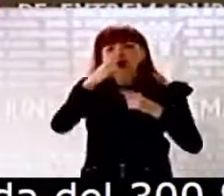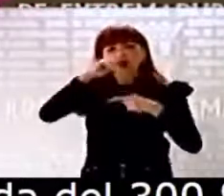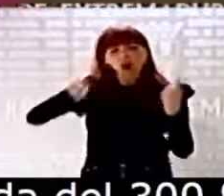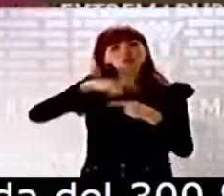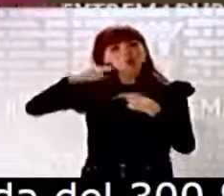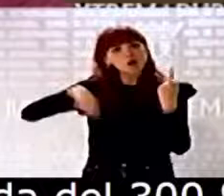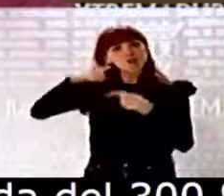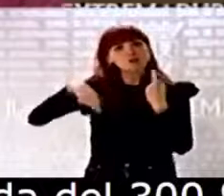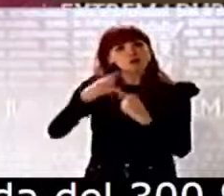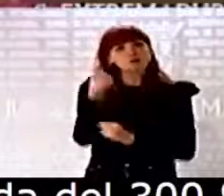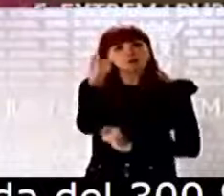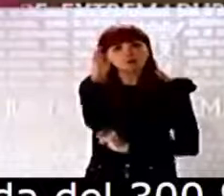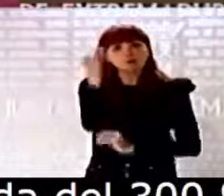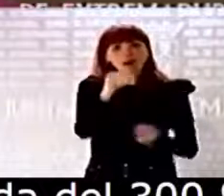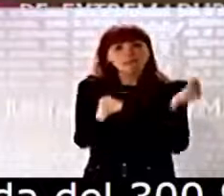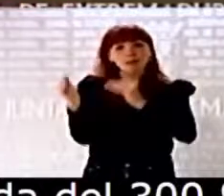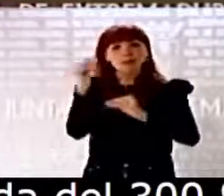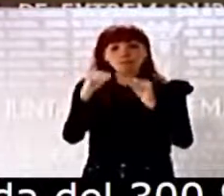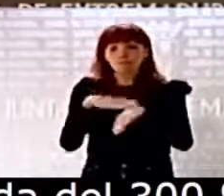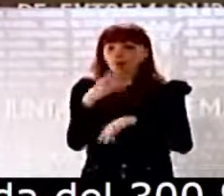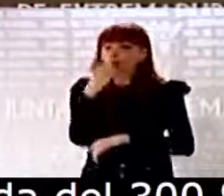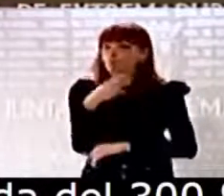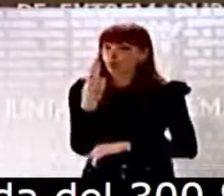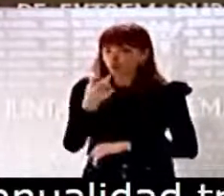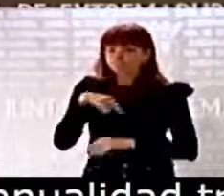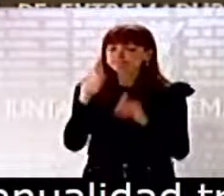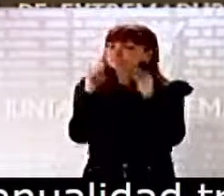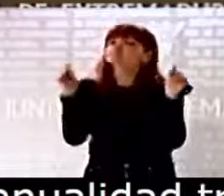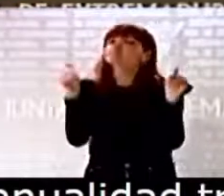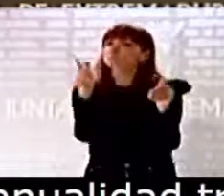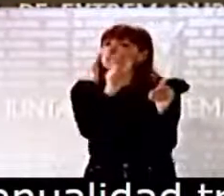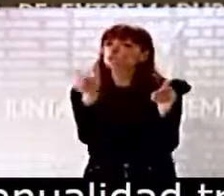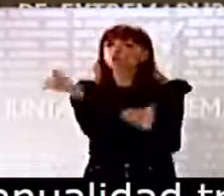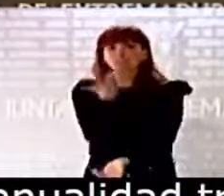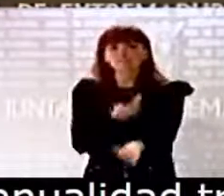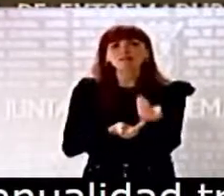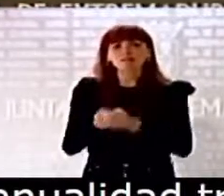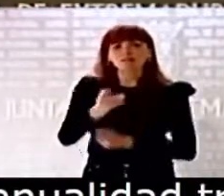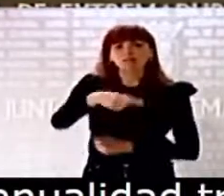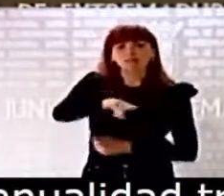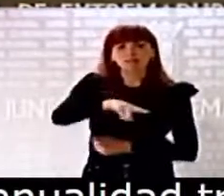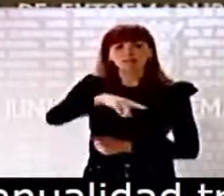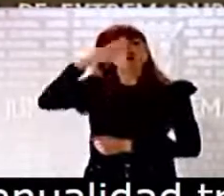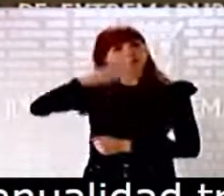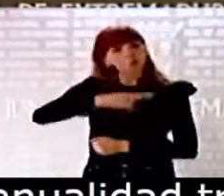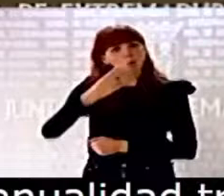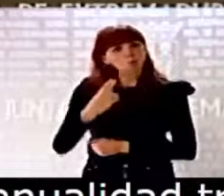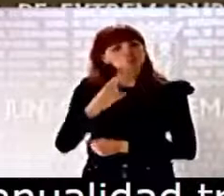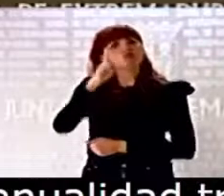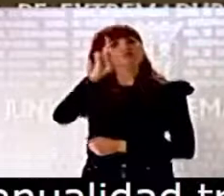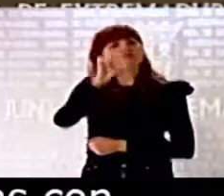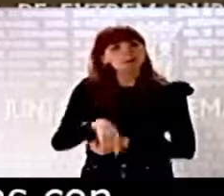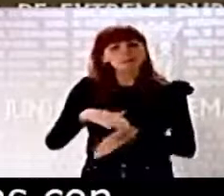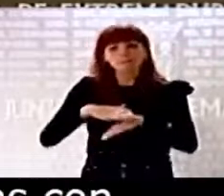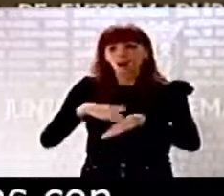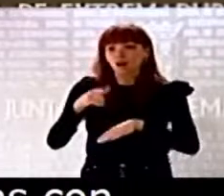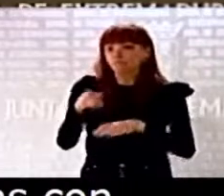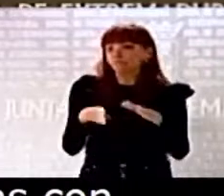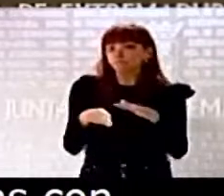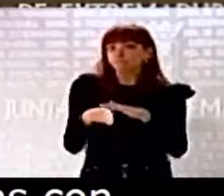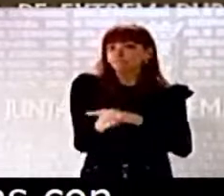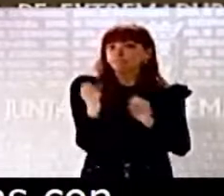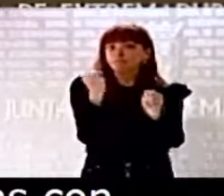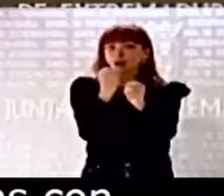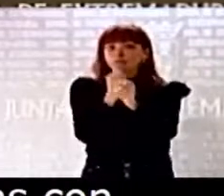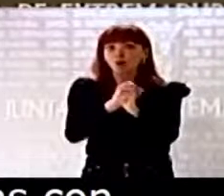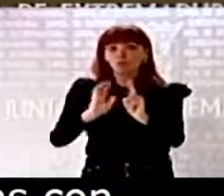tras anualidad este compromiso con las personas con discapacidad y este compromiso con mejorar el acceso al